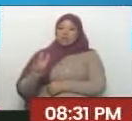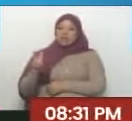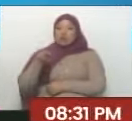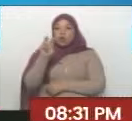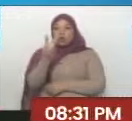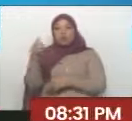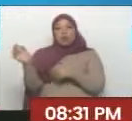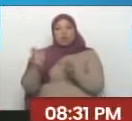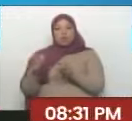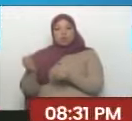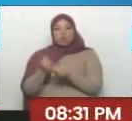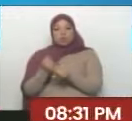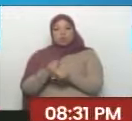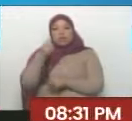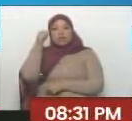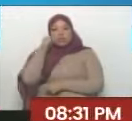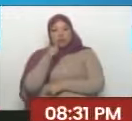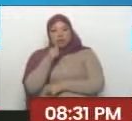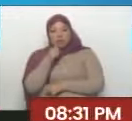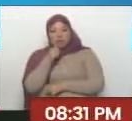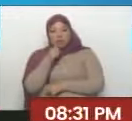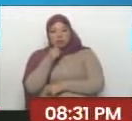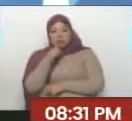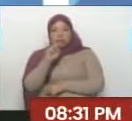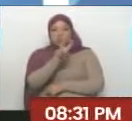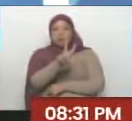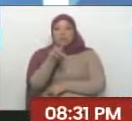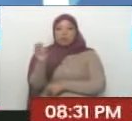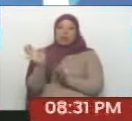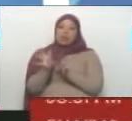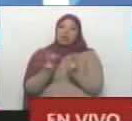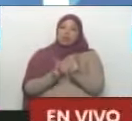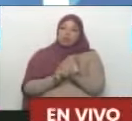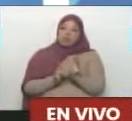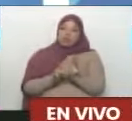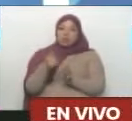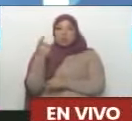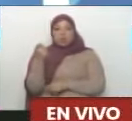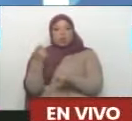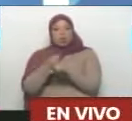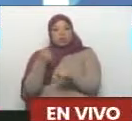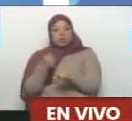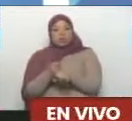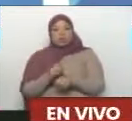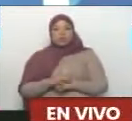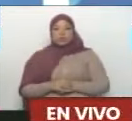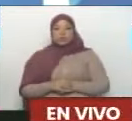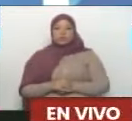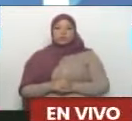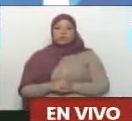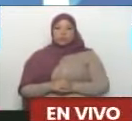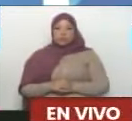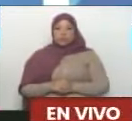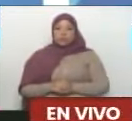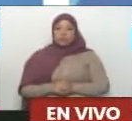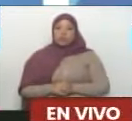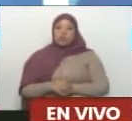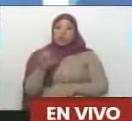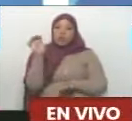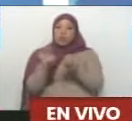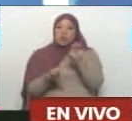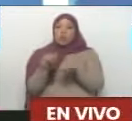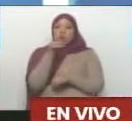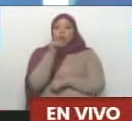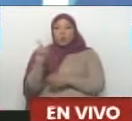2 de marzo, sábado 2 de marzo al 20 de abril, sin falta allí. Vamos a hacer el registro